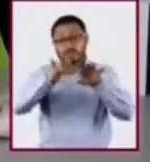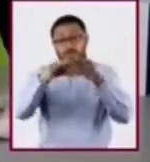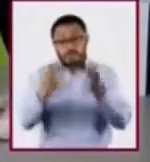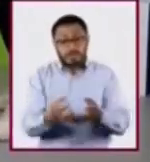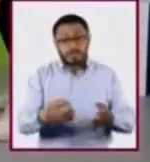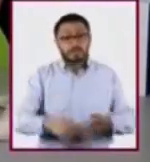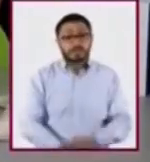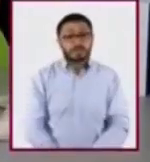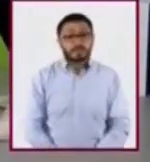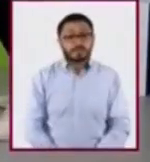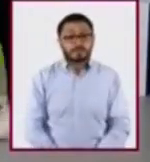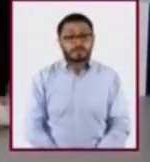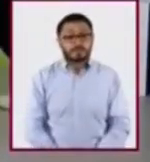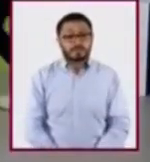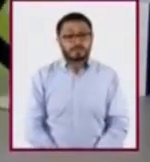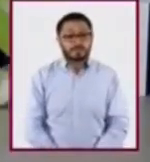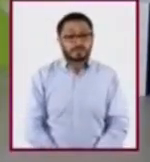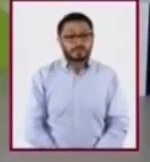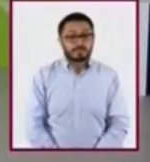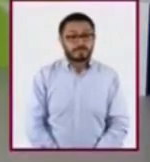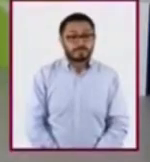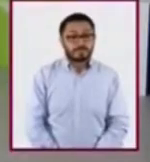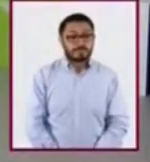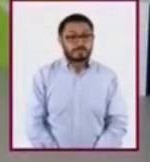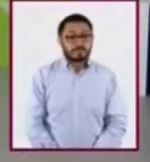bien. Adelante.